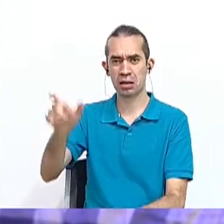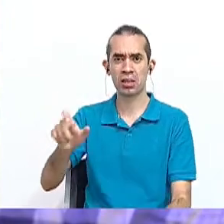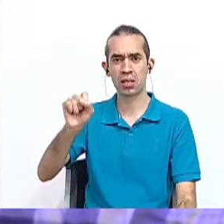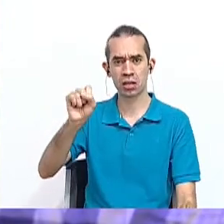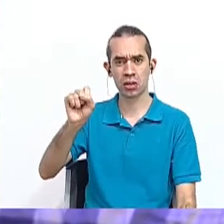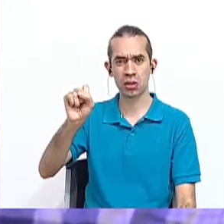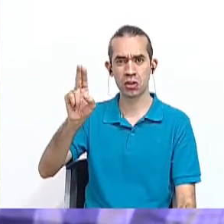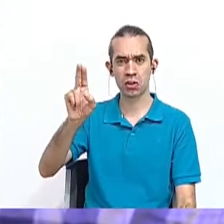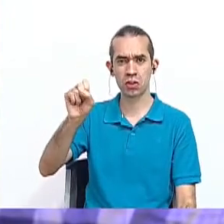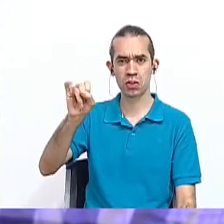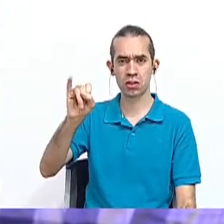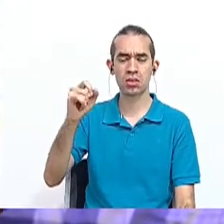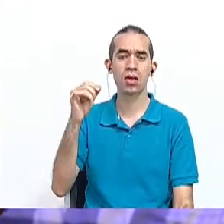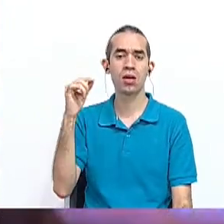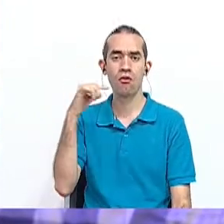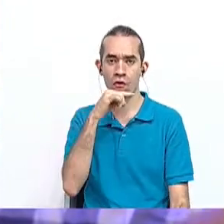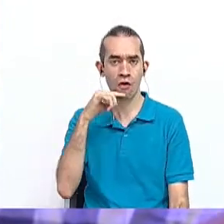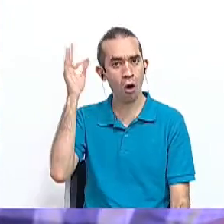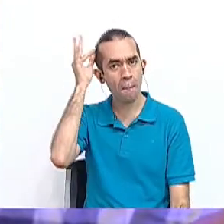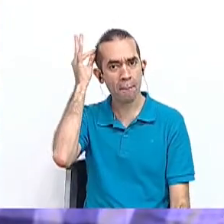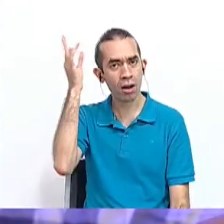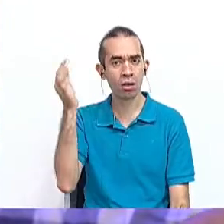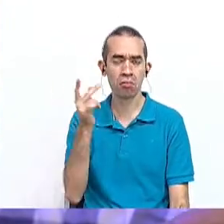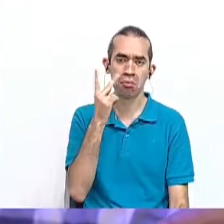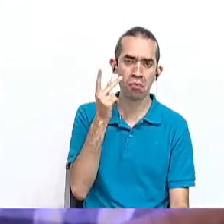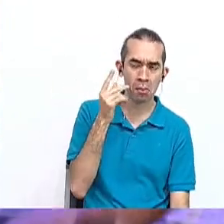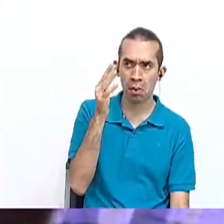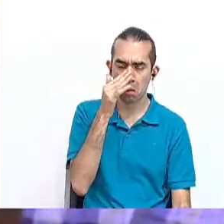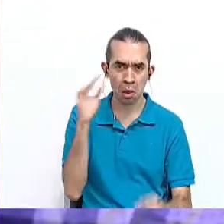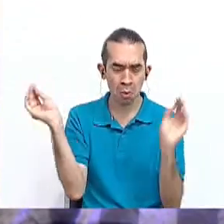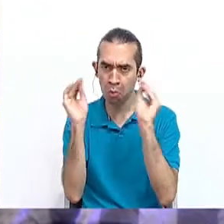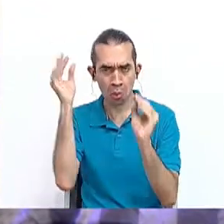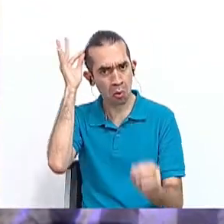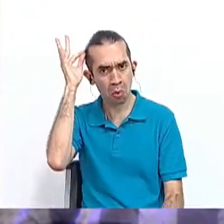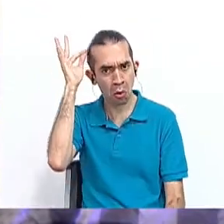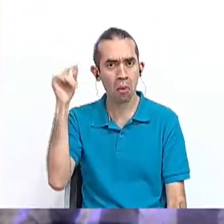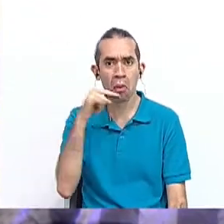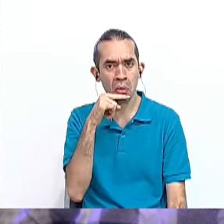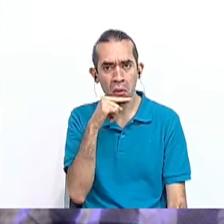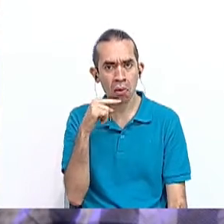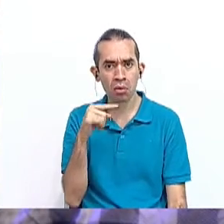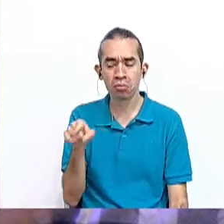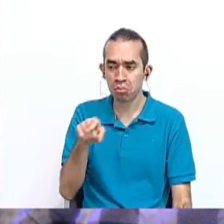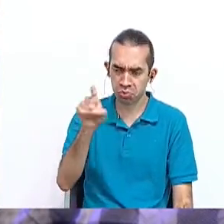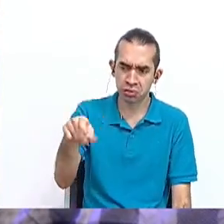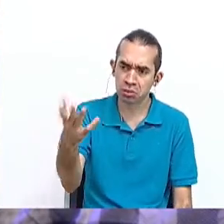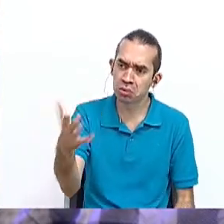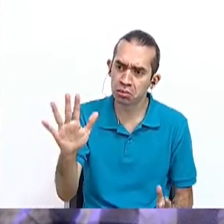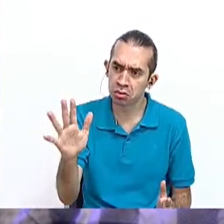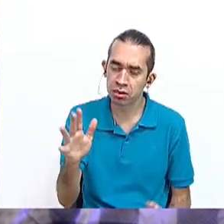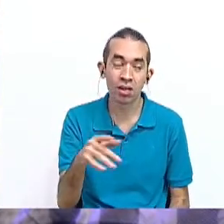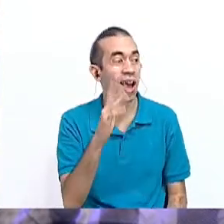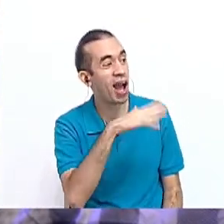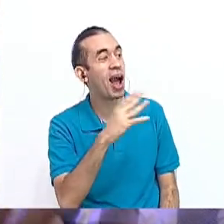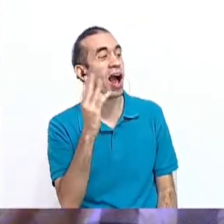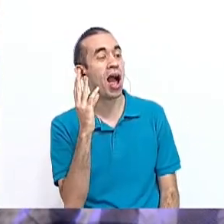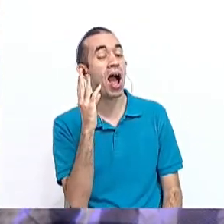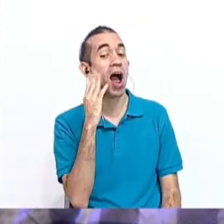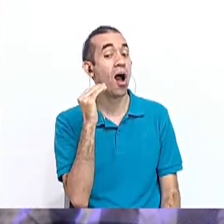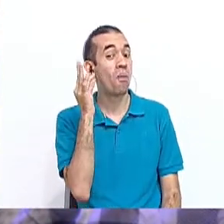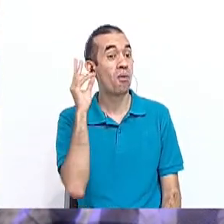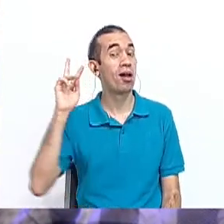es pelirroja, si su mamá ni su papá son pelirrojos? Le pregunté y me contó que su bisabuela materna